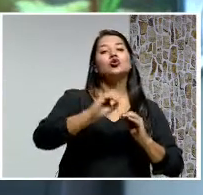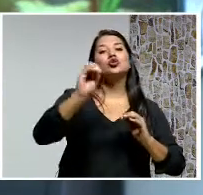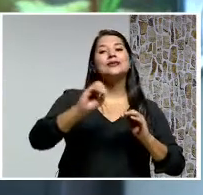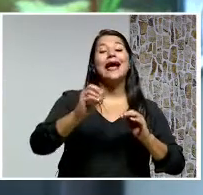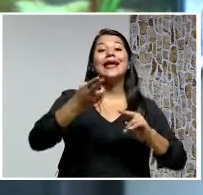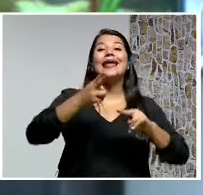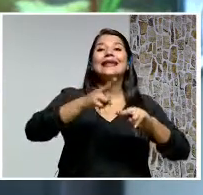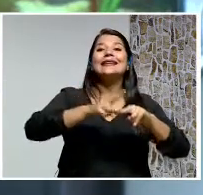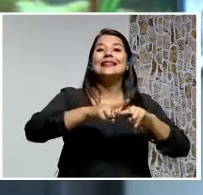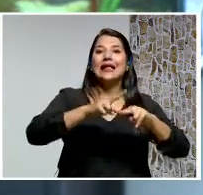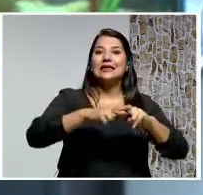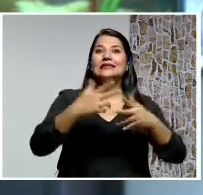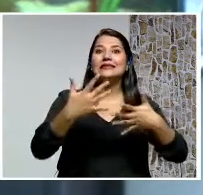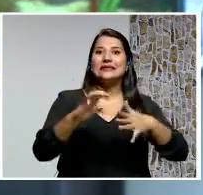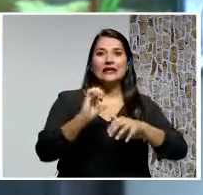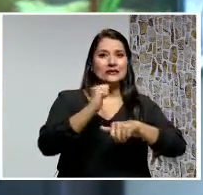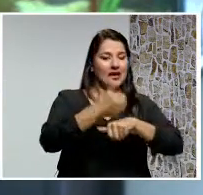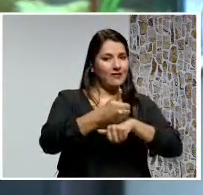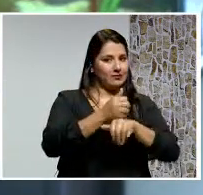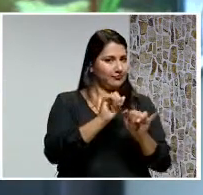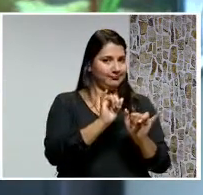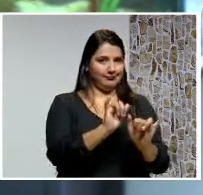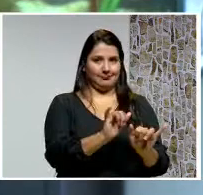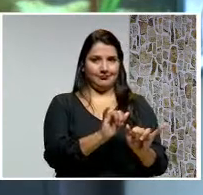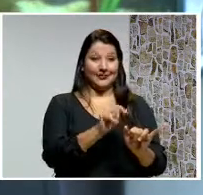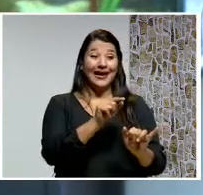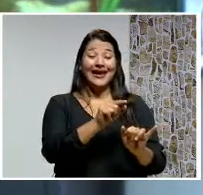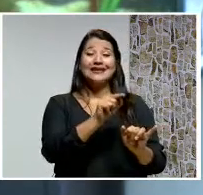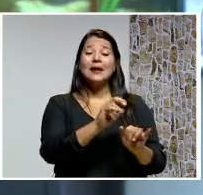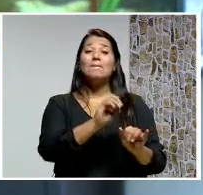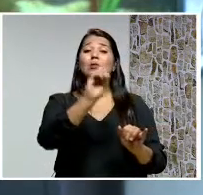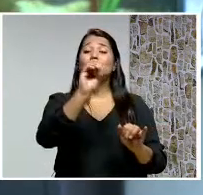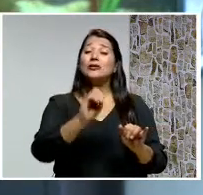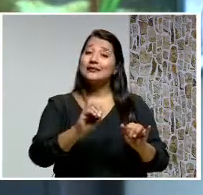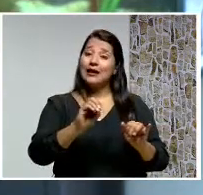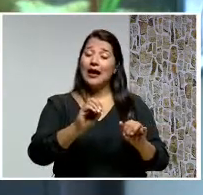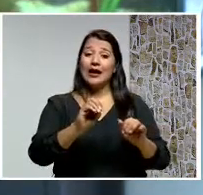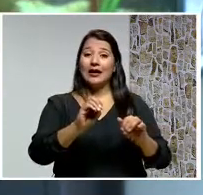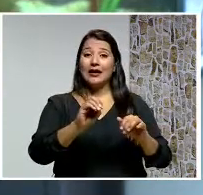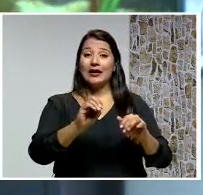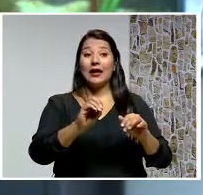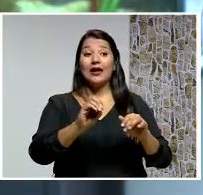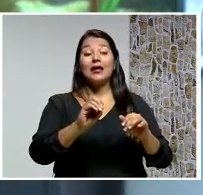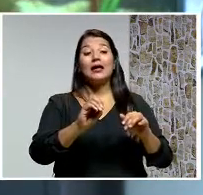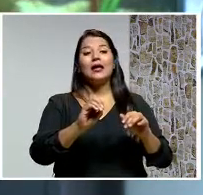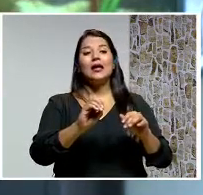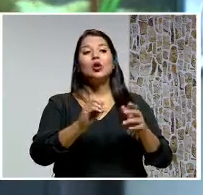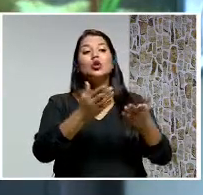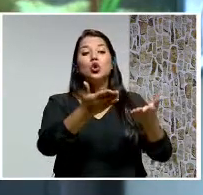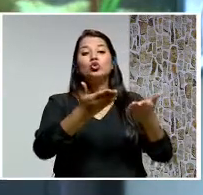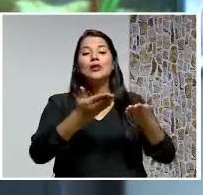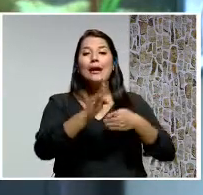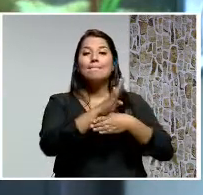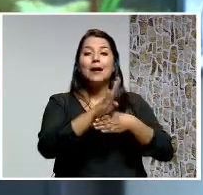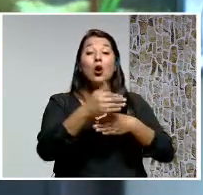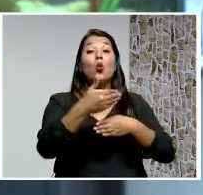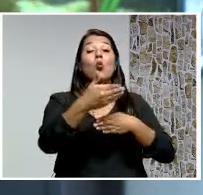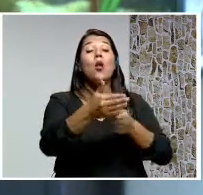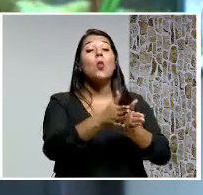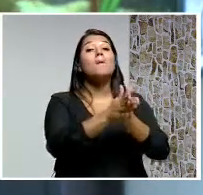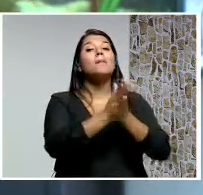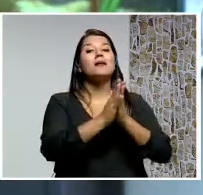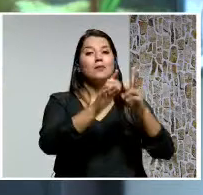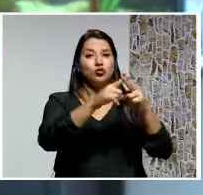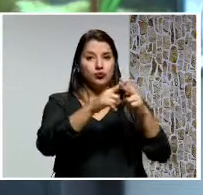tasas activas son aquellas que nos brindan las entidades financieras cuando nosotros vamos a pedir un crédito. Algunas tasas están